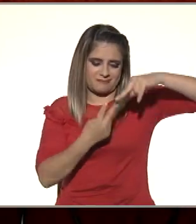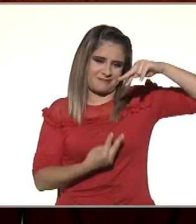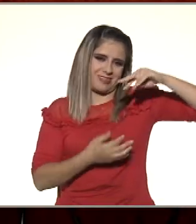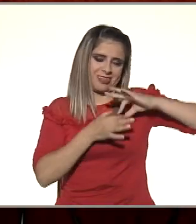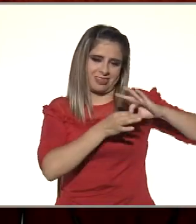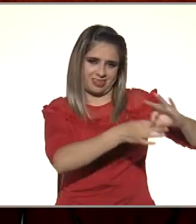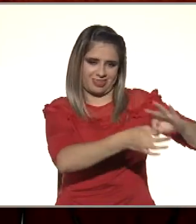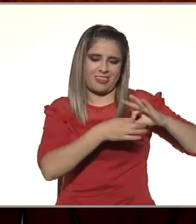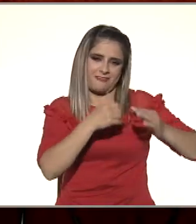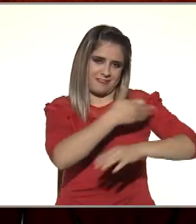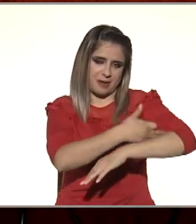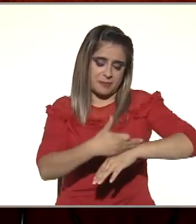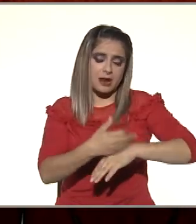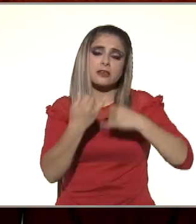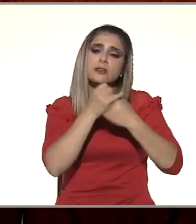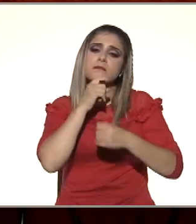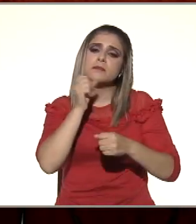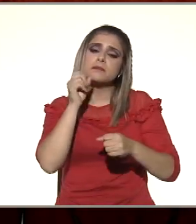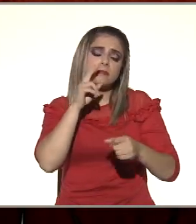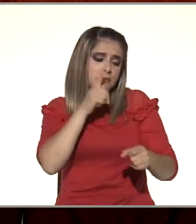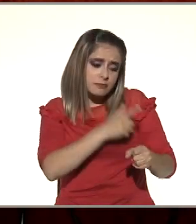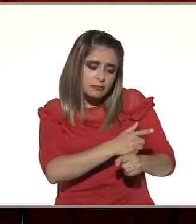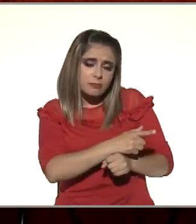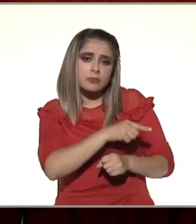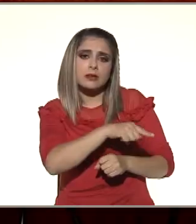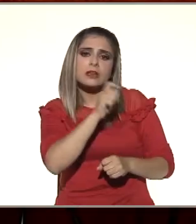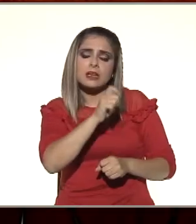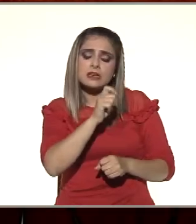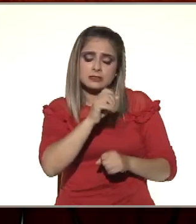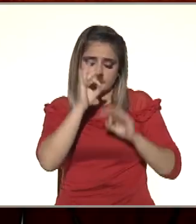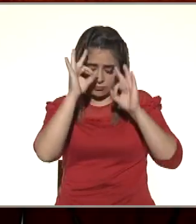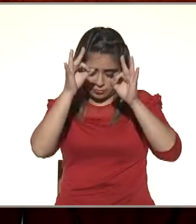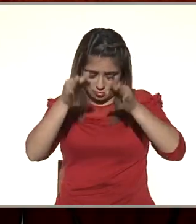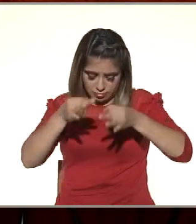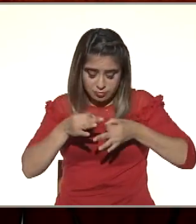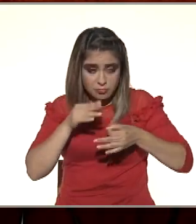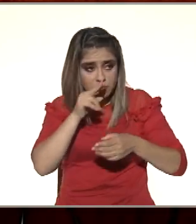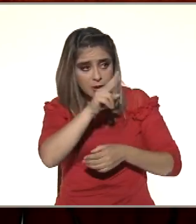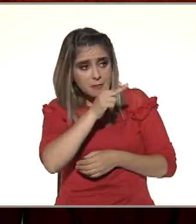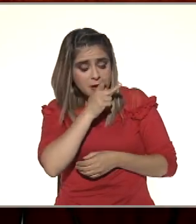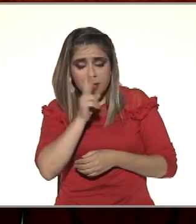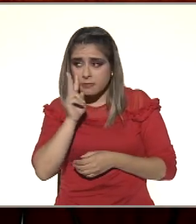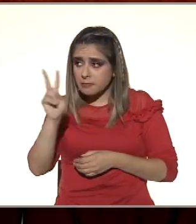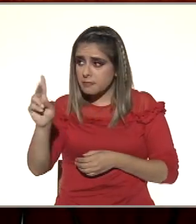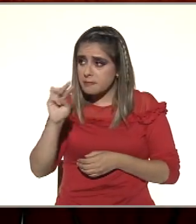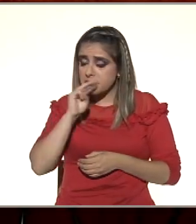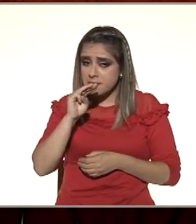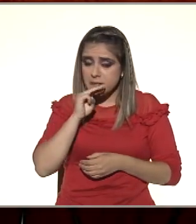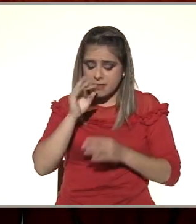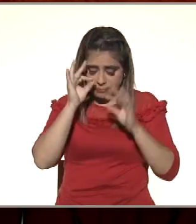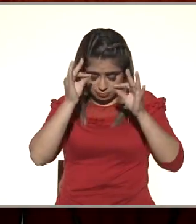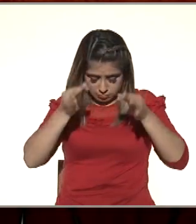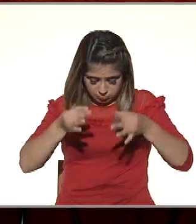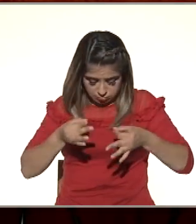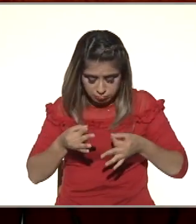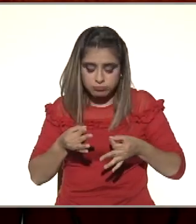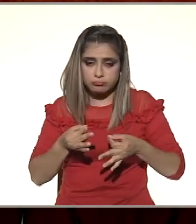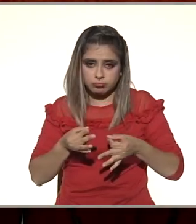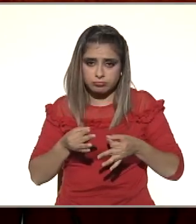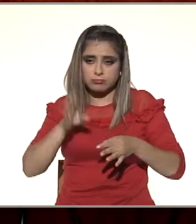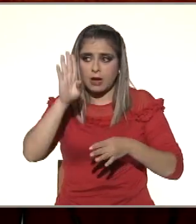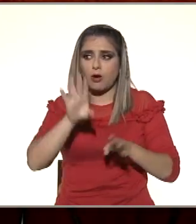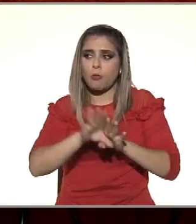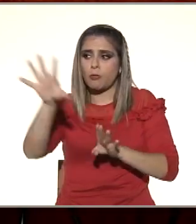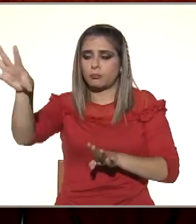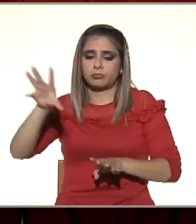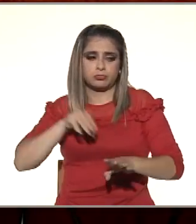es importante identificar que también comparten una imagen interna del papá y de la mamá, y esa imagen idealmente tiene que ser